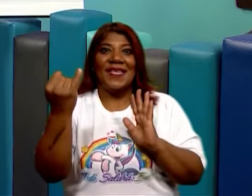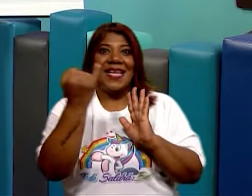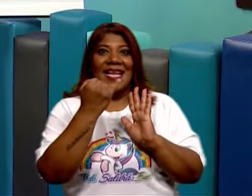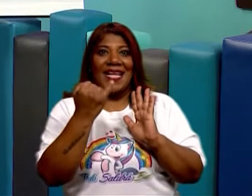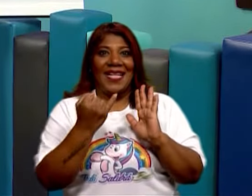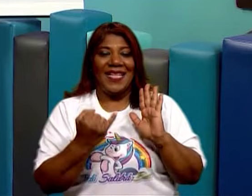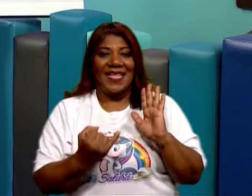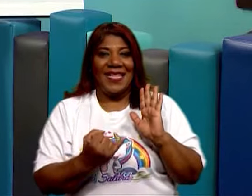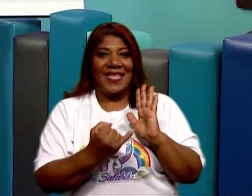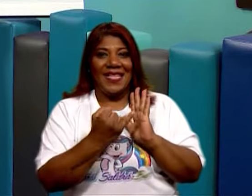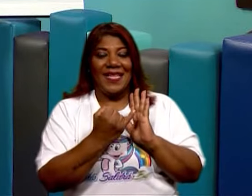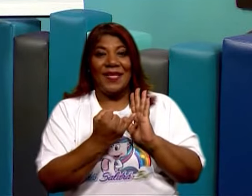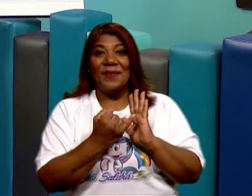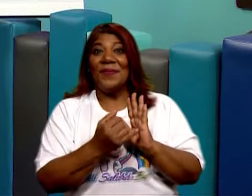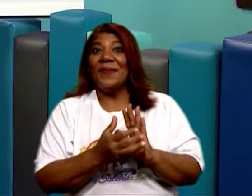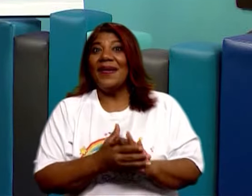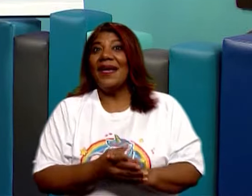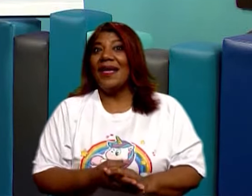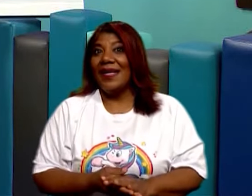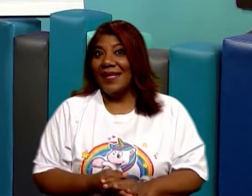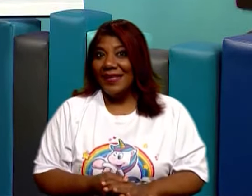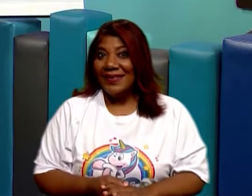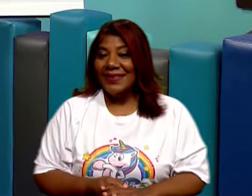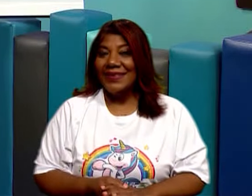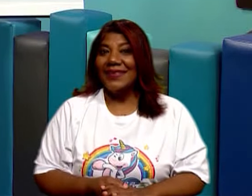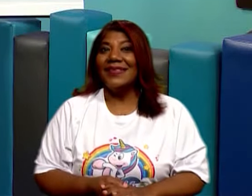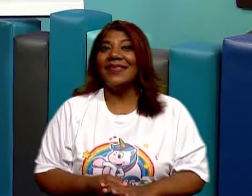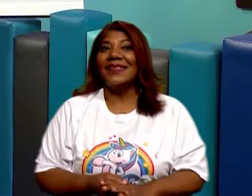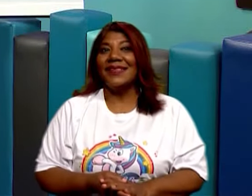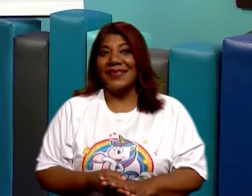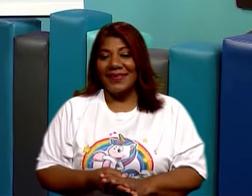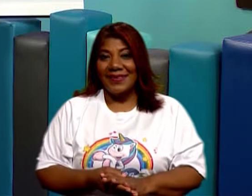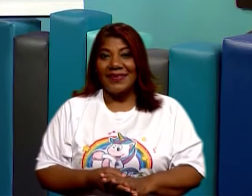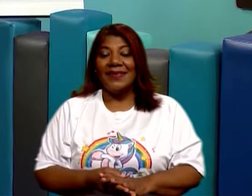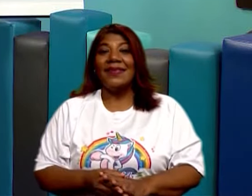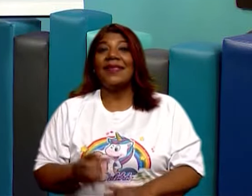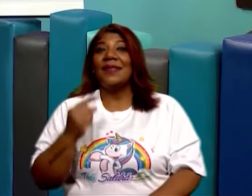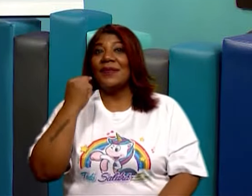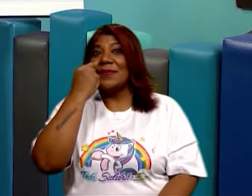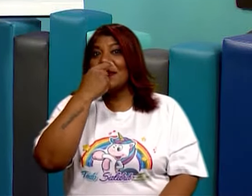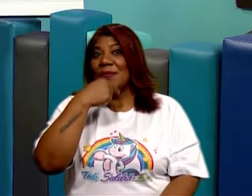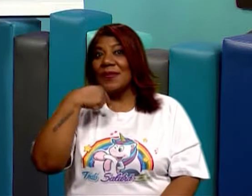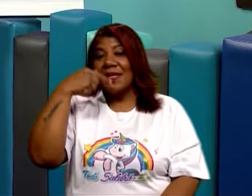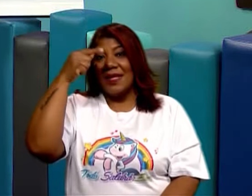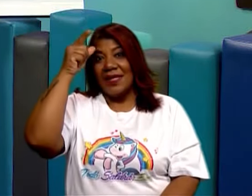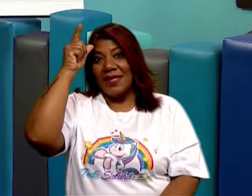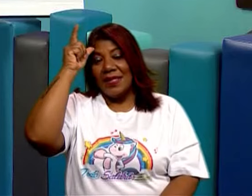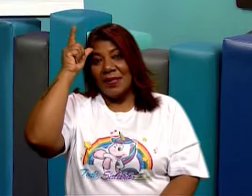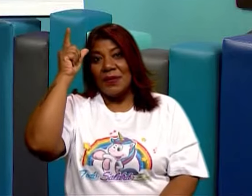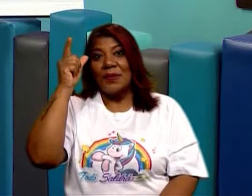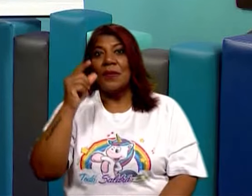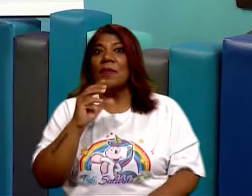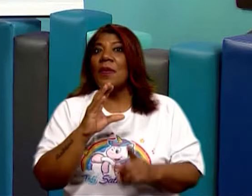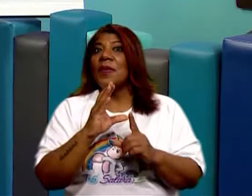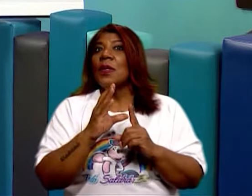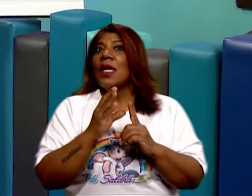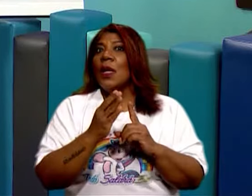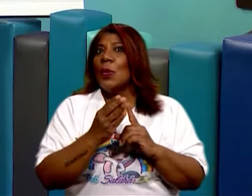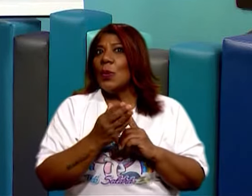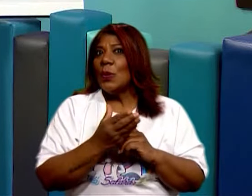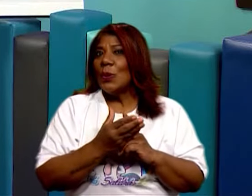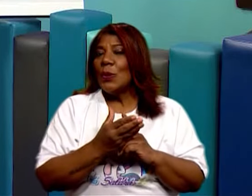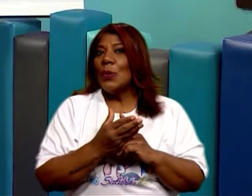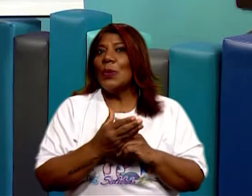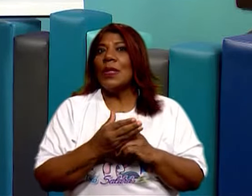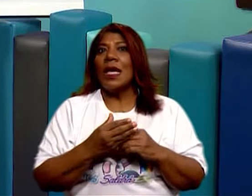Bocas del Toro comparte características similares a la provincia de Colón. Entonces, si eres de la provincia de Colón, puedes